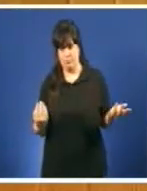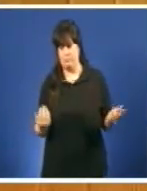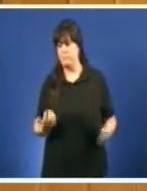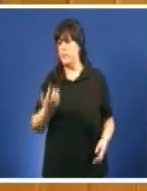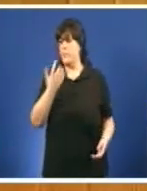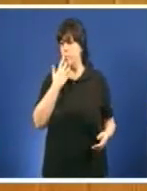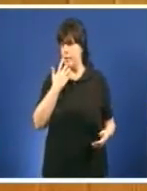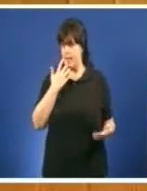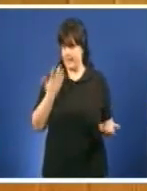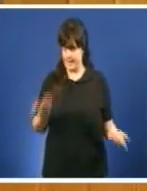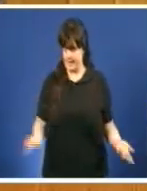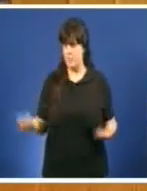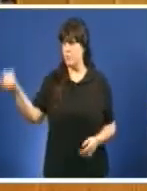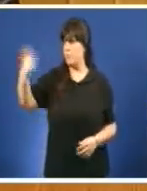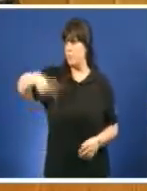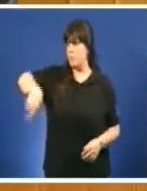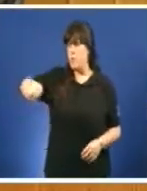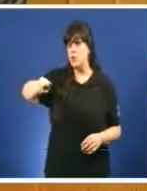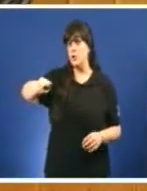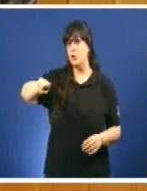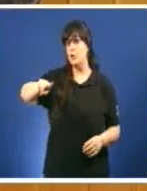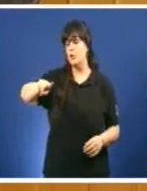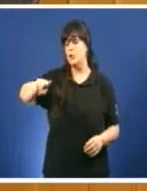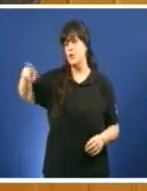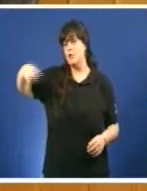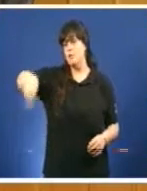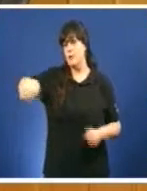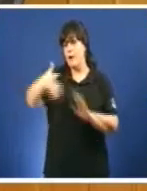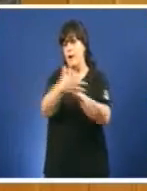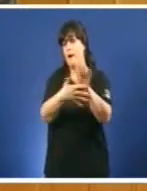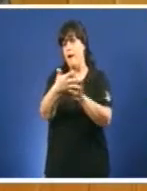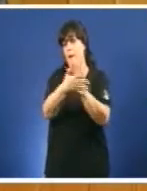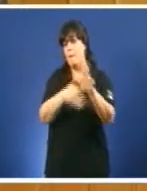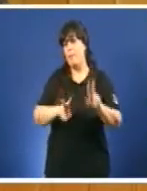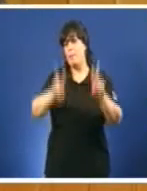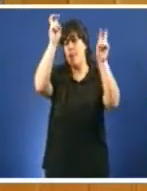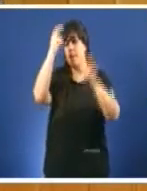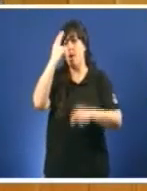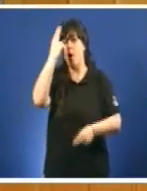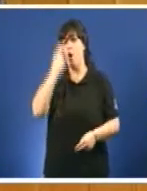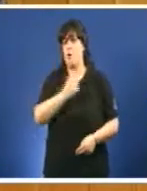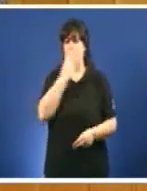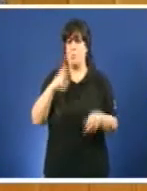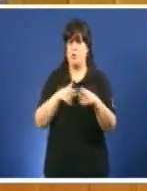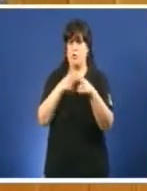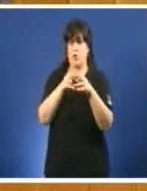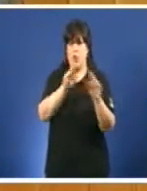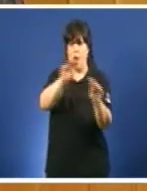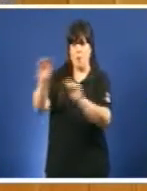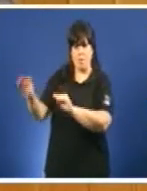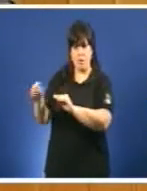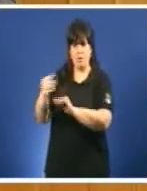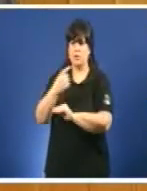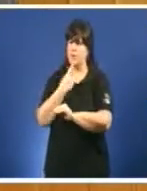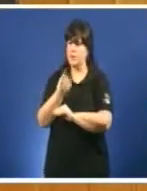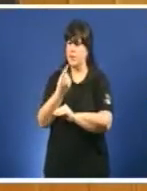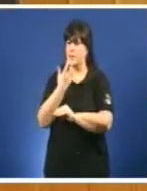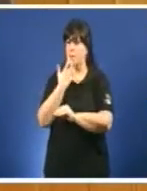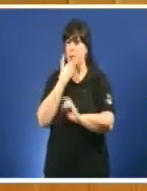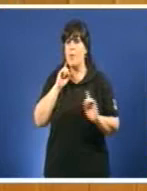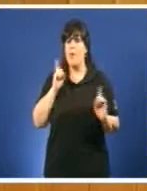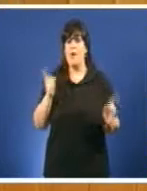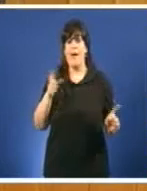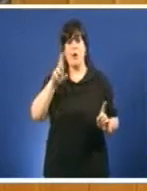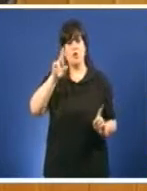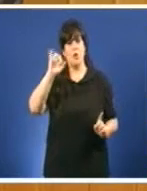Vostedes salientan como un indicador do compromiso social do seu Goberno que se dupliquen os recursos para a